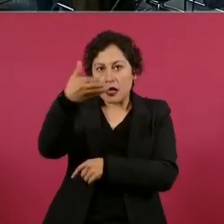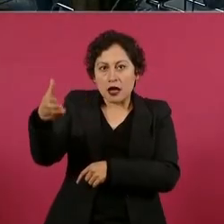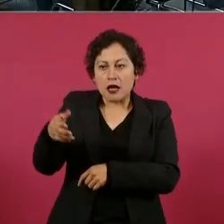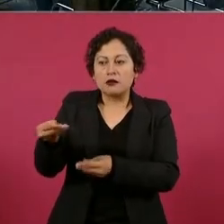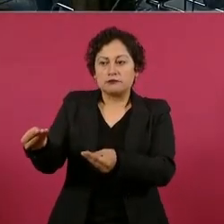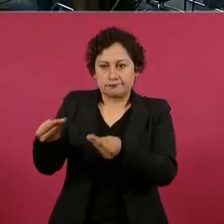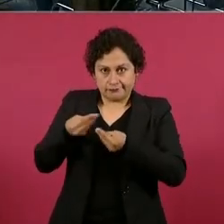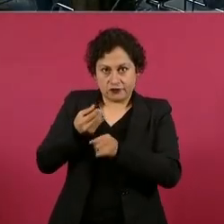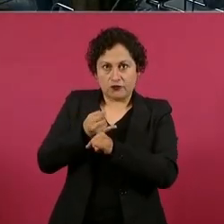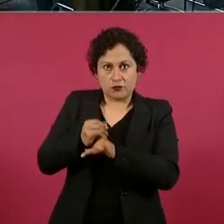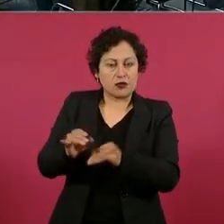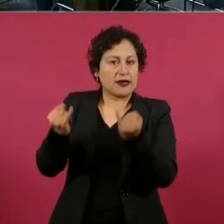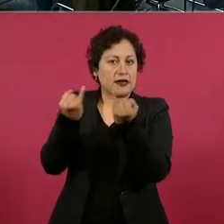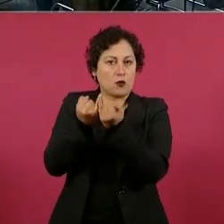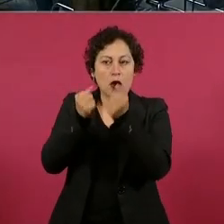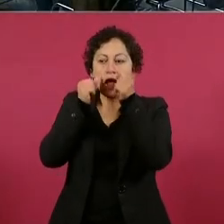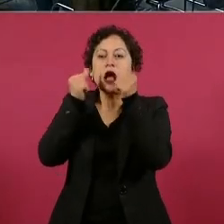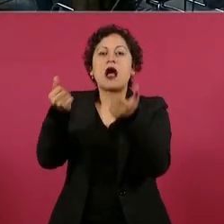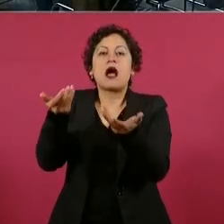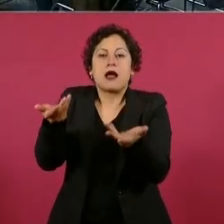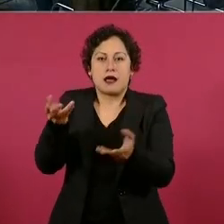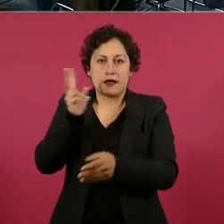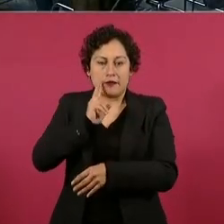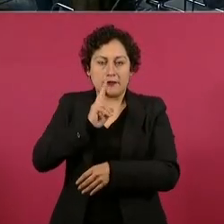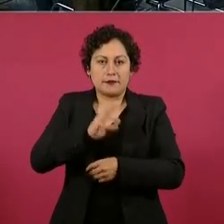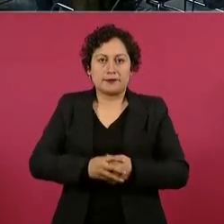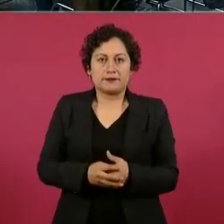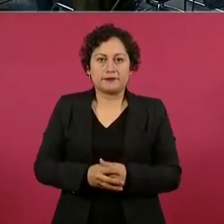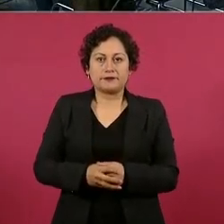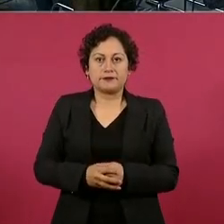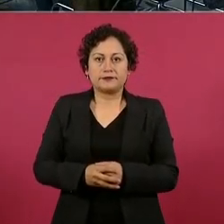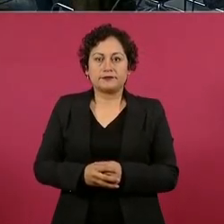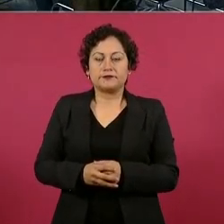Sí. A ver, vamos. Sí.